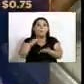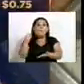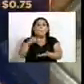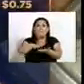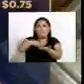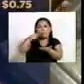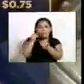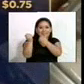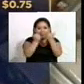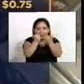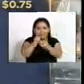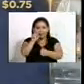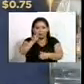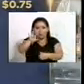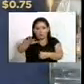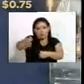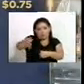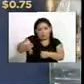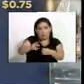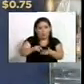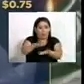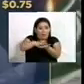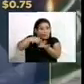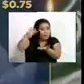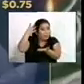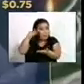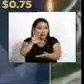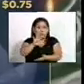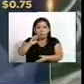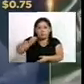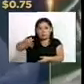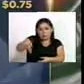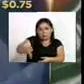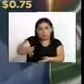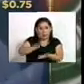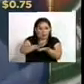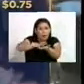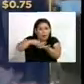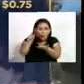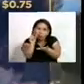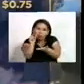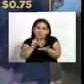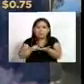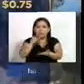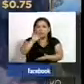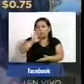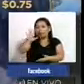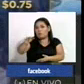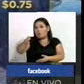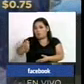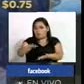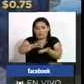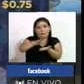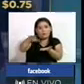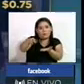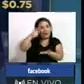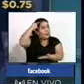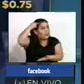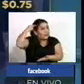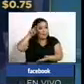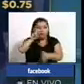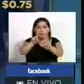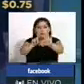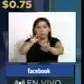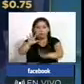libra, 25 centavos de dólar, el arroz blanco, 50 centavos, el arroz precocido, 55, el frijol negro, 65